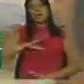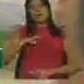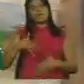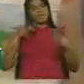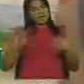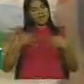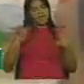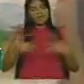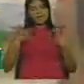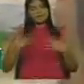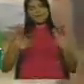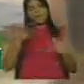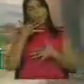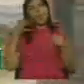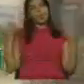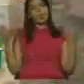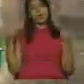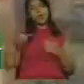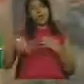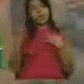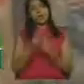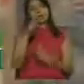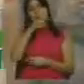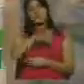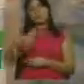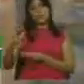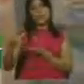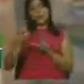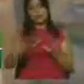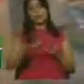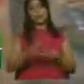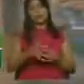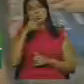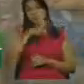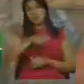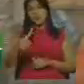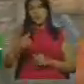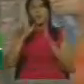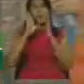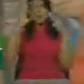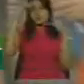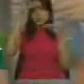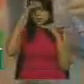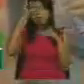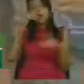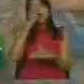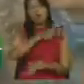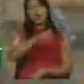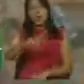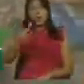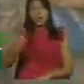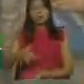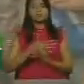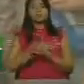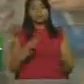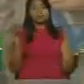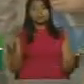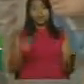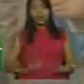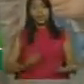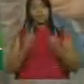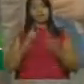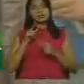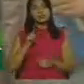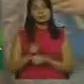felices, nos sentimos orgullosos. Aquí está su pueblo en respaldo, su pueblo está siendo atendido y el pueblo que está dispuesto a dar la vida por